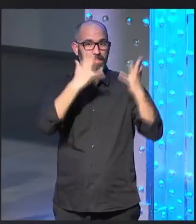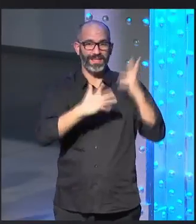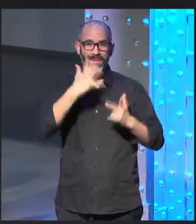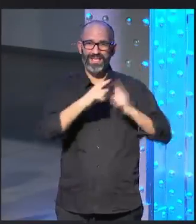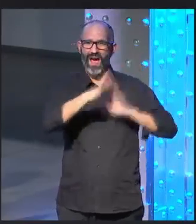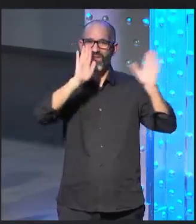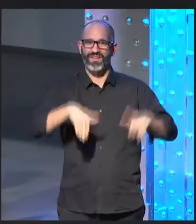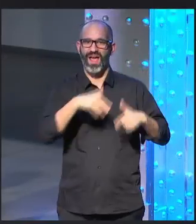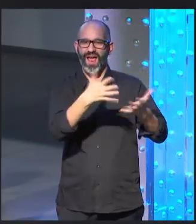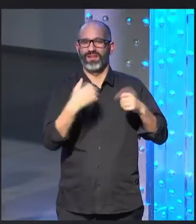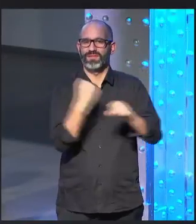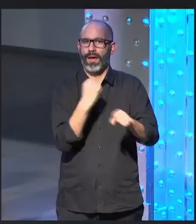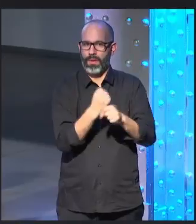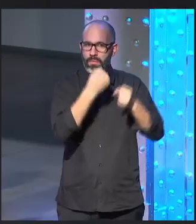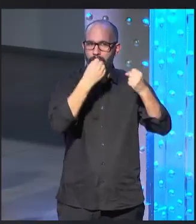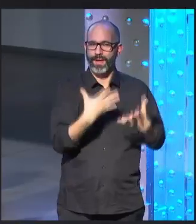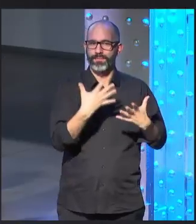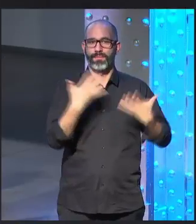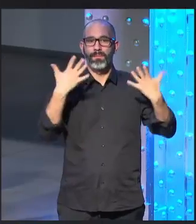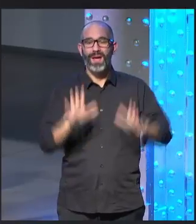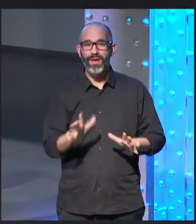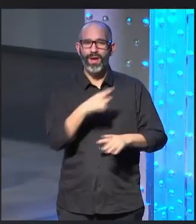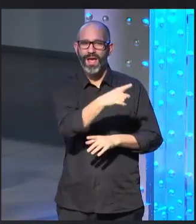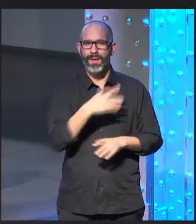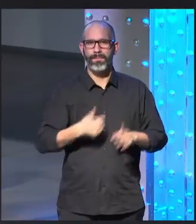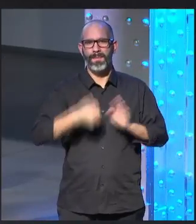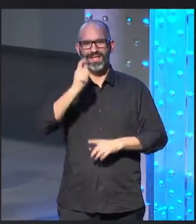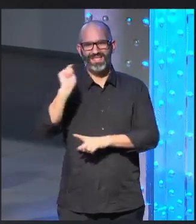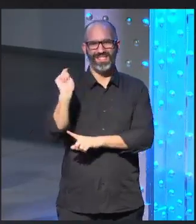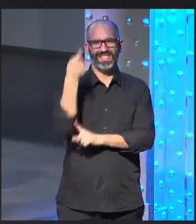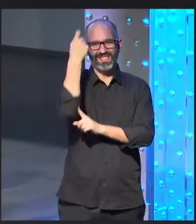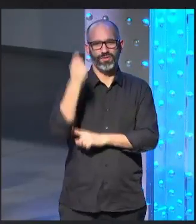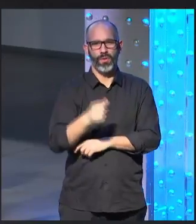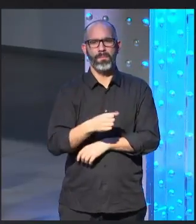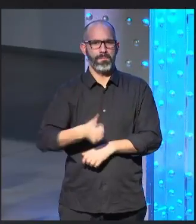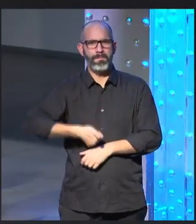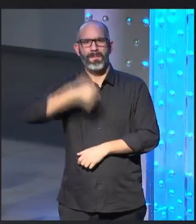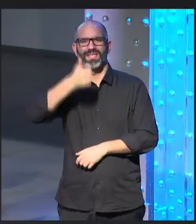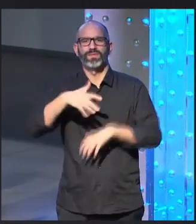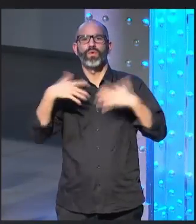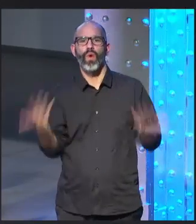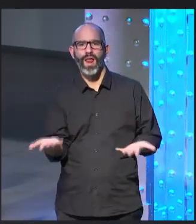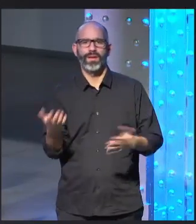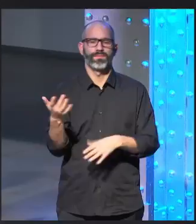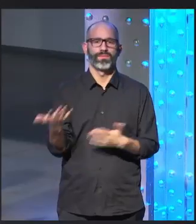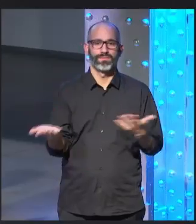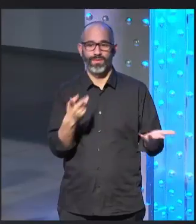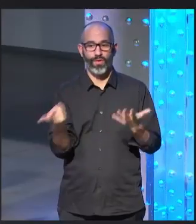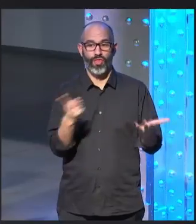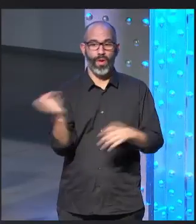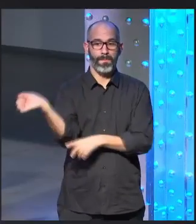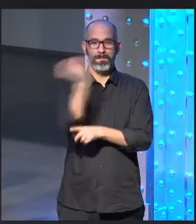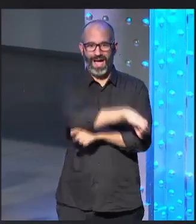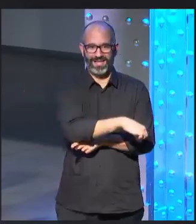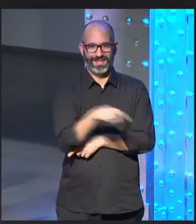vida, bueno, pues bien. Pero digamos que había tenido más éxito, había ganado más dinero el que era malo